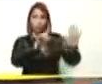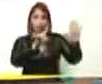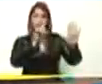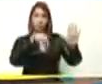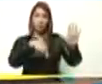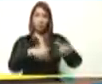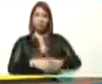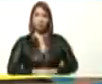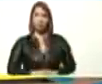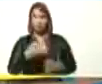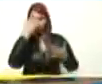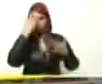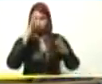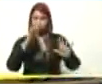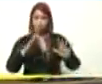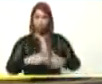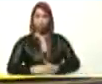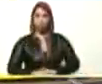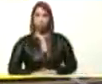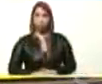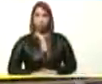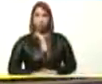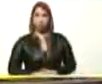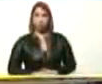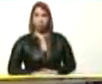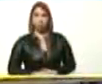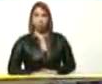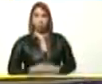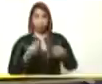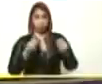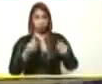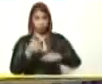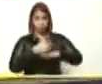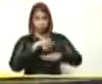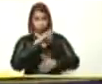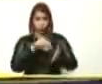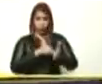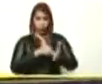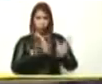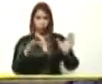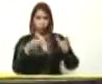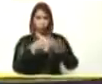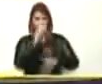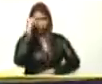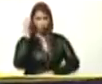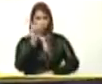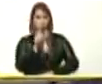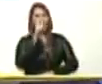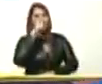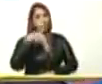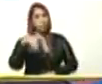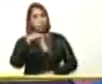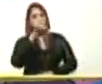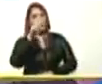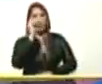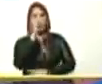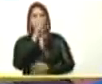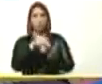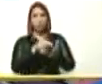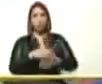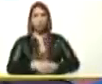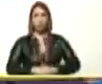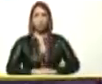tratar que tanto el gobierno nacional el partido el pueblo y la asamblea